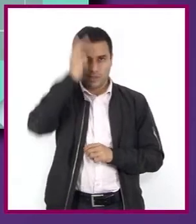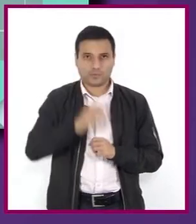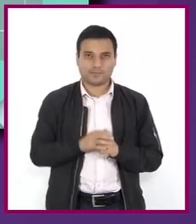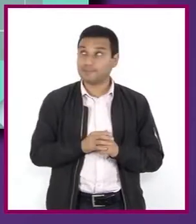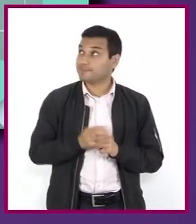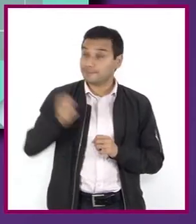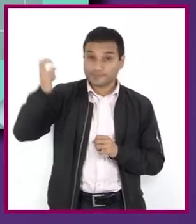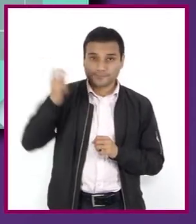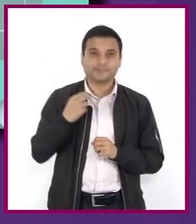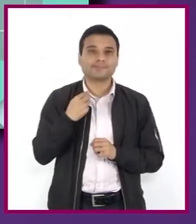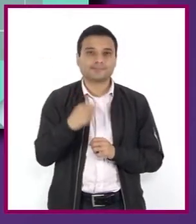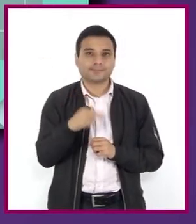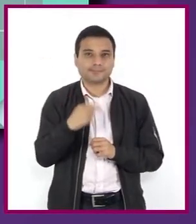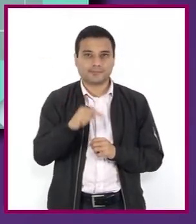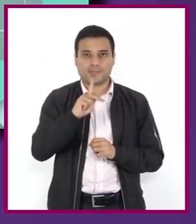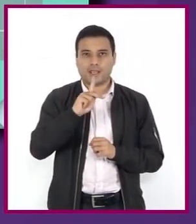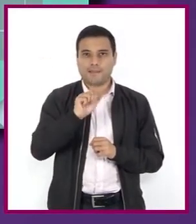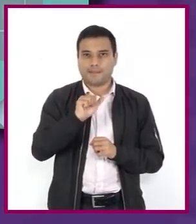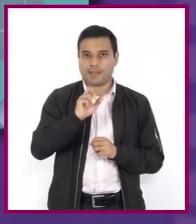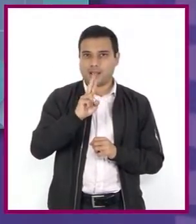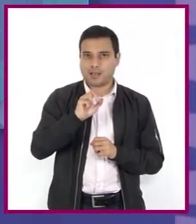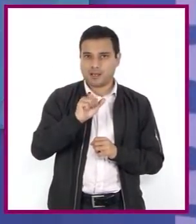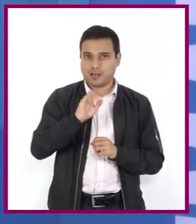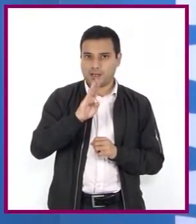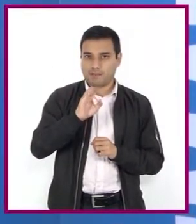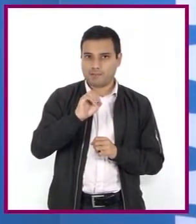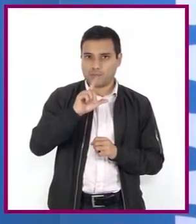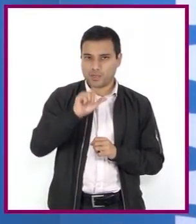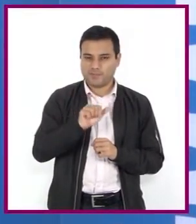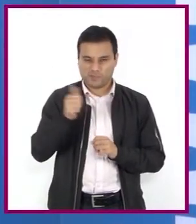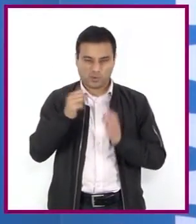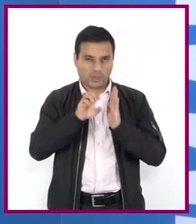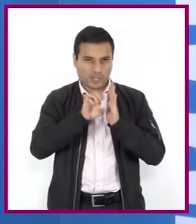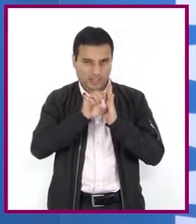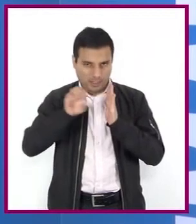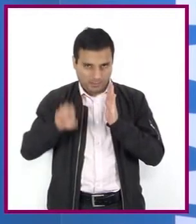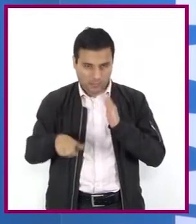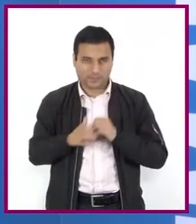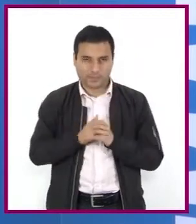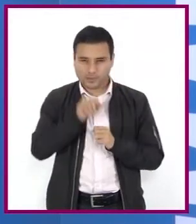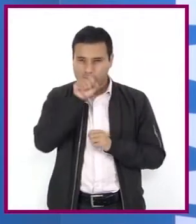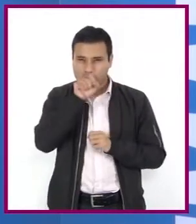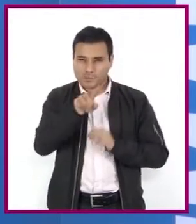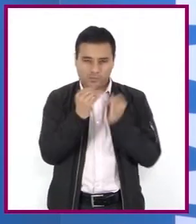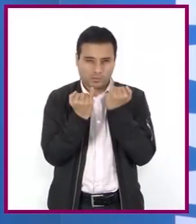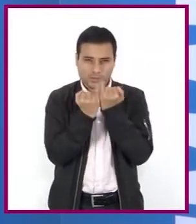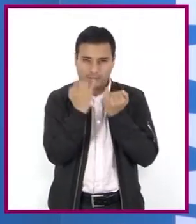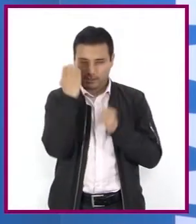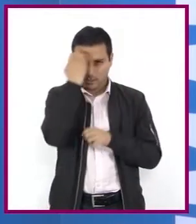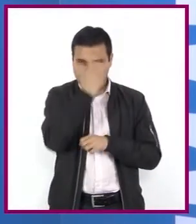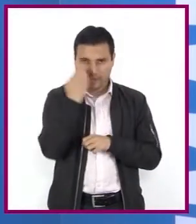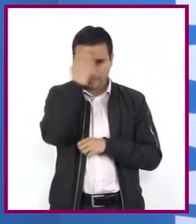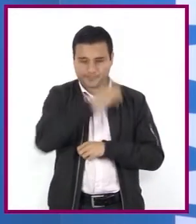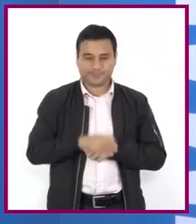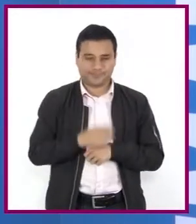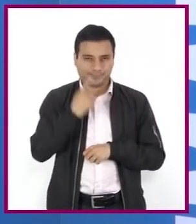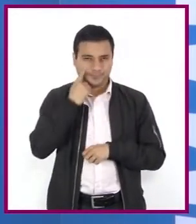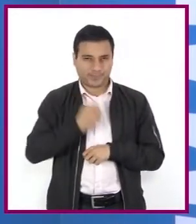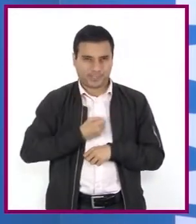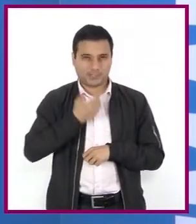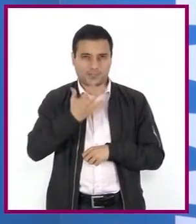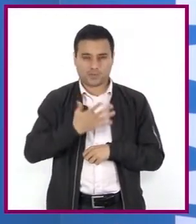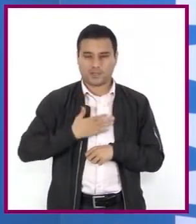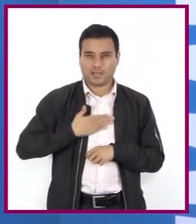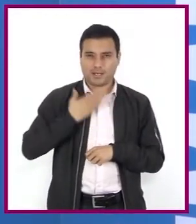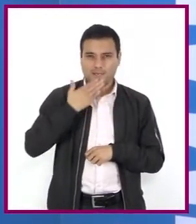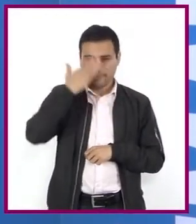parábola. Para el siguiente problema, hagamos el mismo análisis, comenzando con la expresión algebraica,